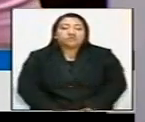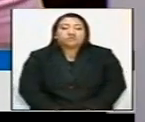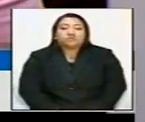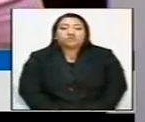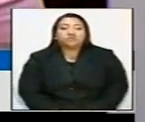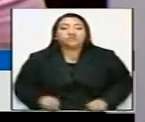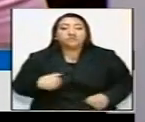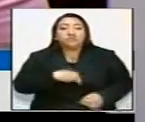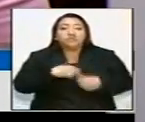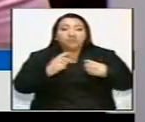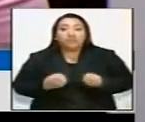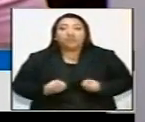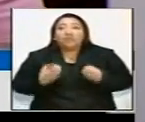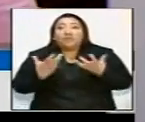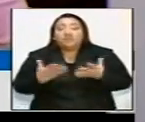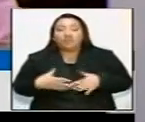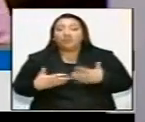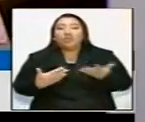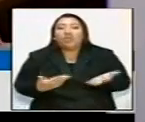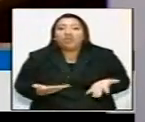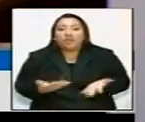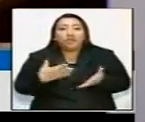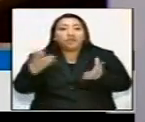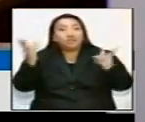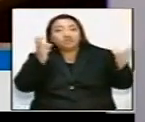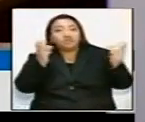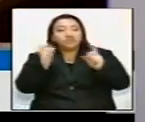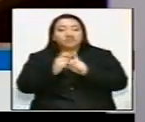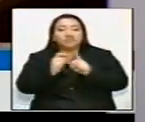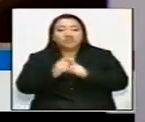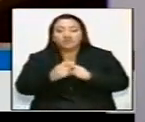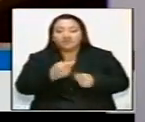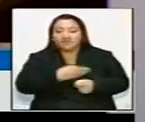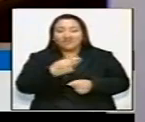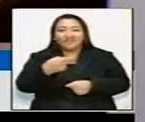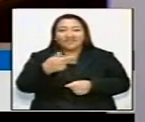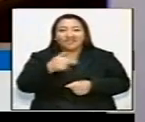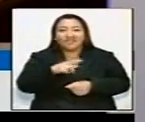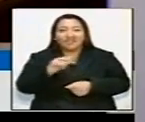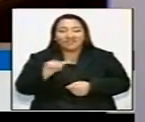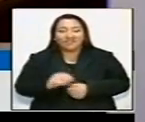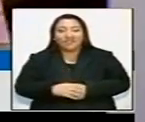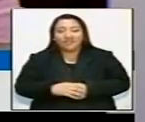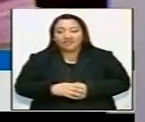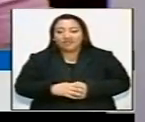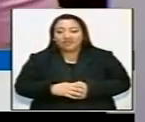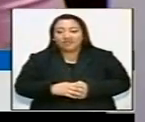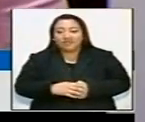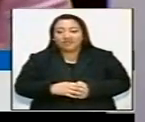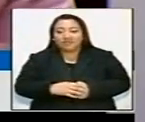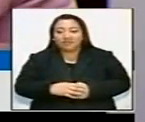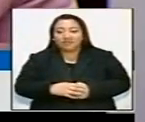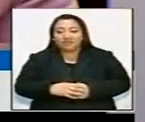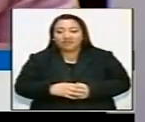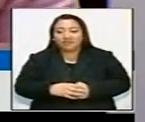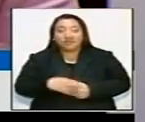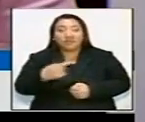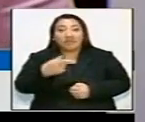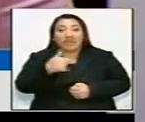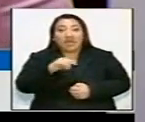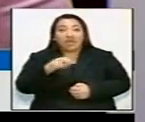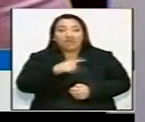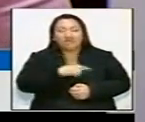muy felices de poder escuchar las palabras de Gary, porque Gary, además de ser